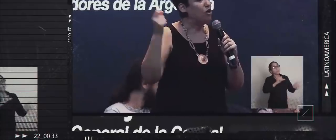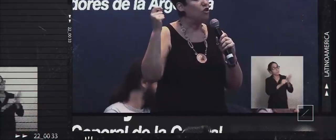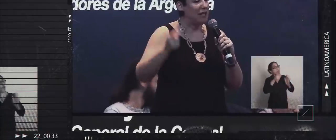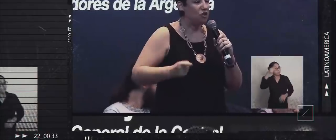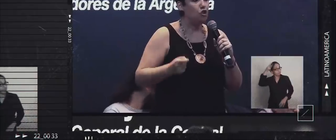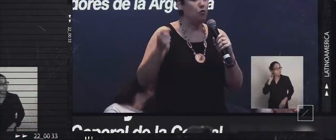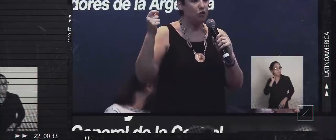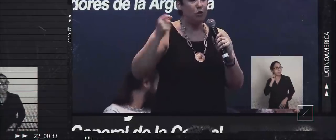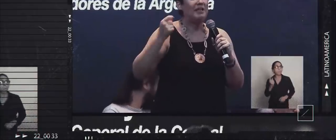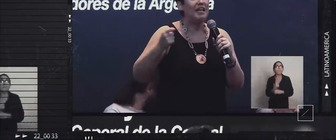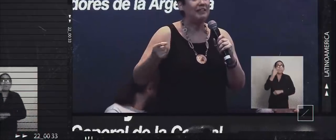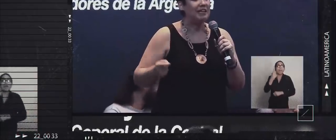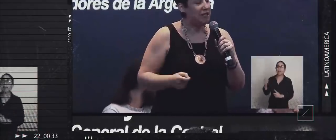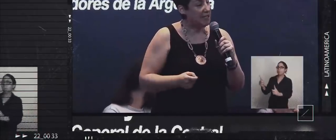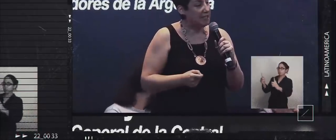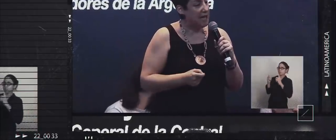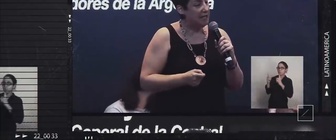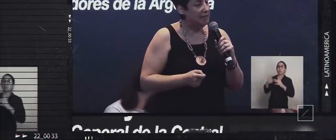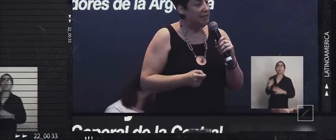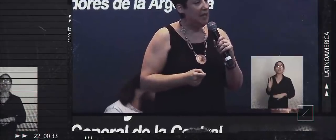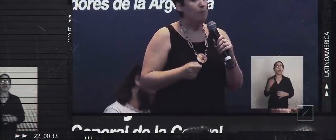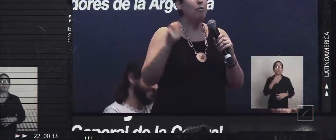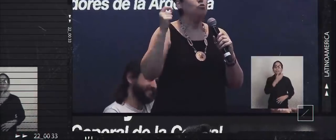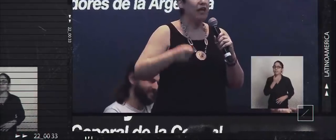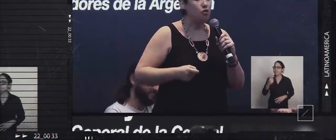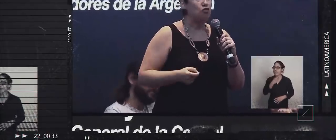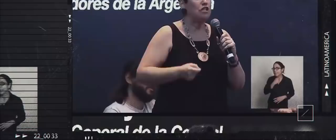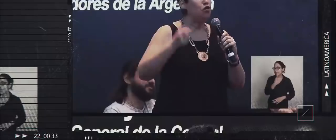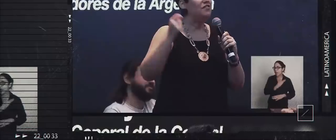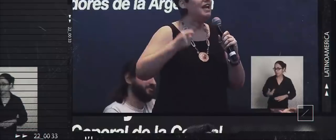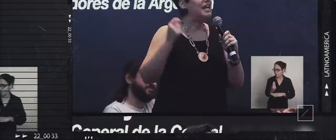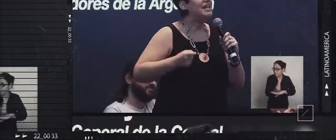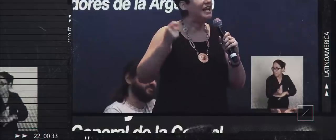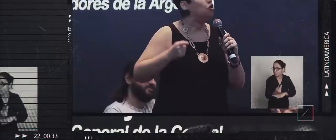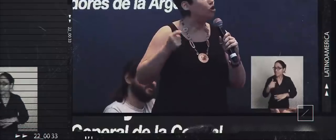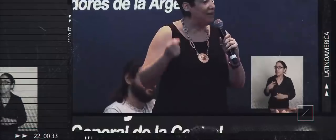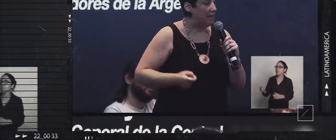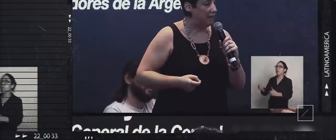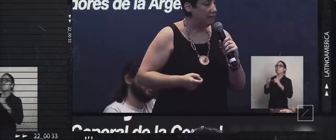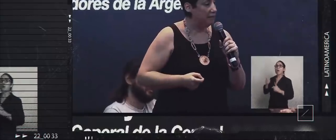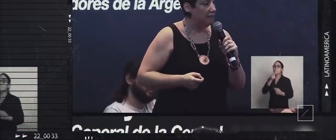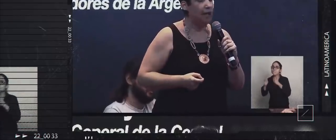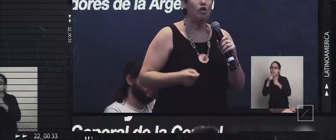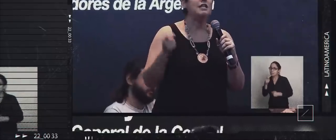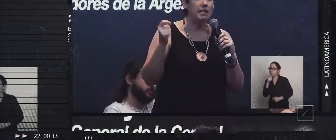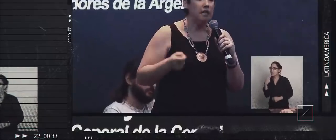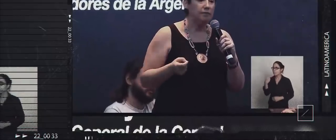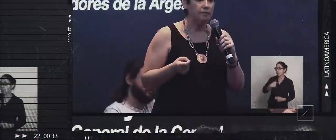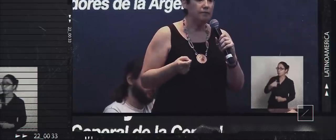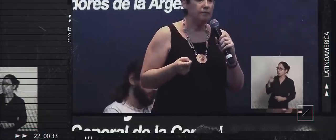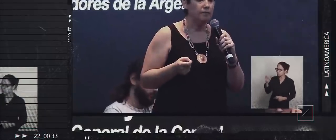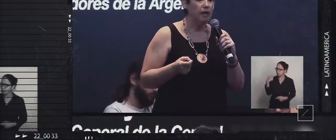en medios de comunicación, cuando me convertí en candidata presidencial, me preguntaron si todavía creía en el aborto libre. Y yo dije